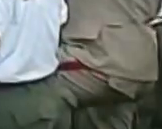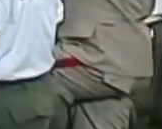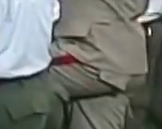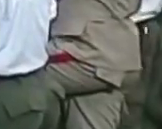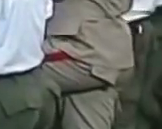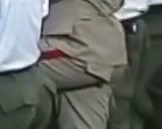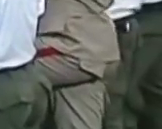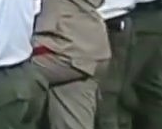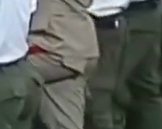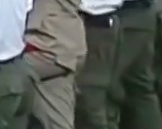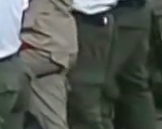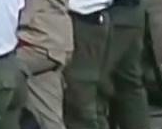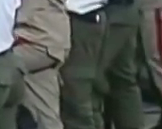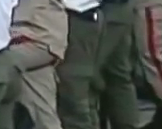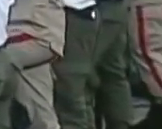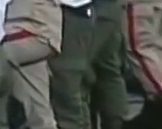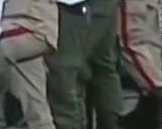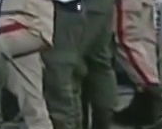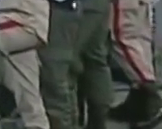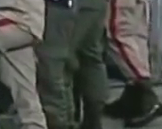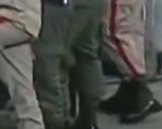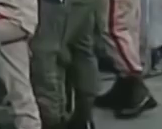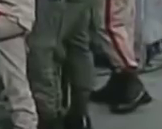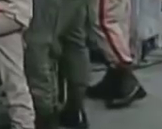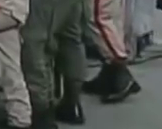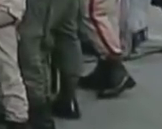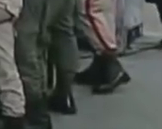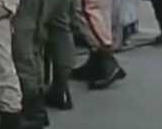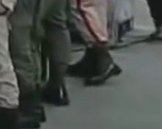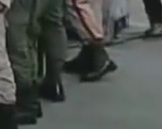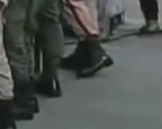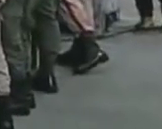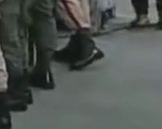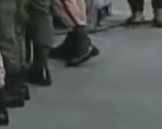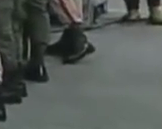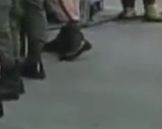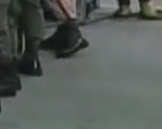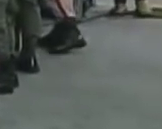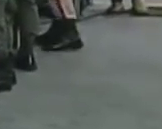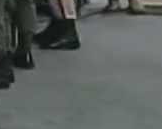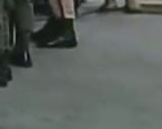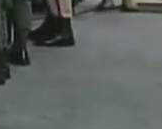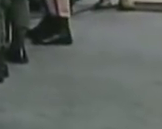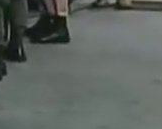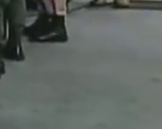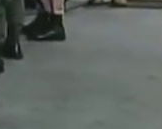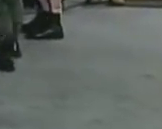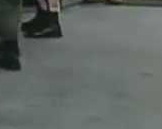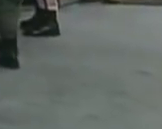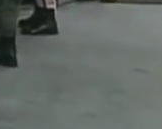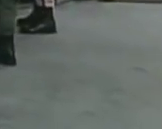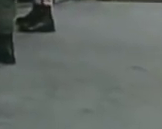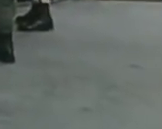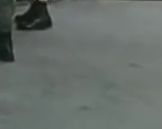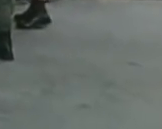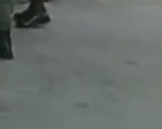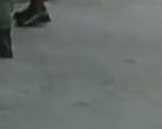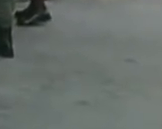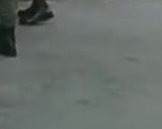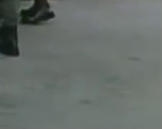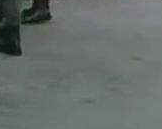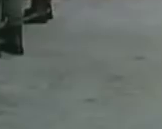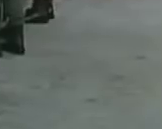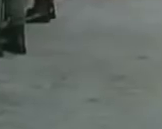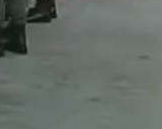es el proceso de elaboración de los CLAP que llegan a su casa, querido compatriota. He dado